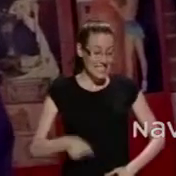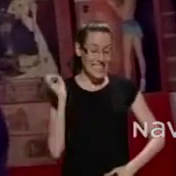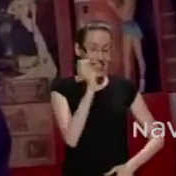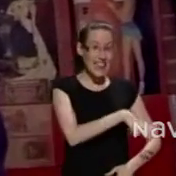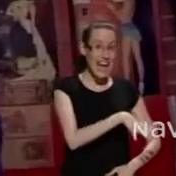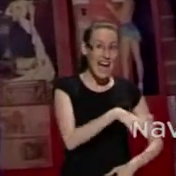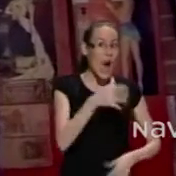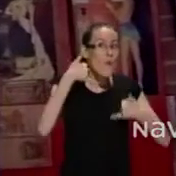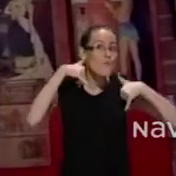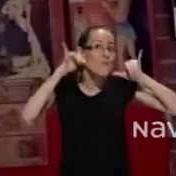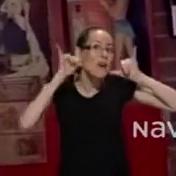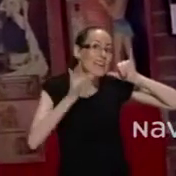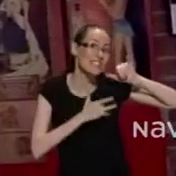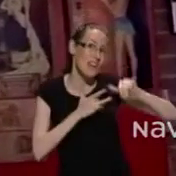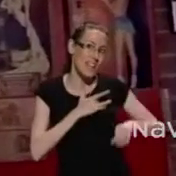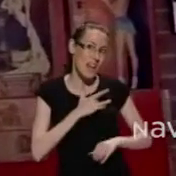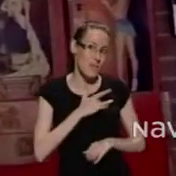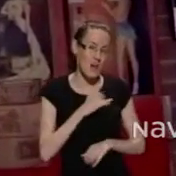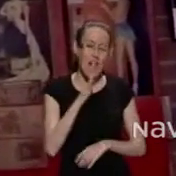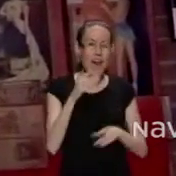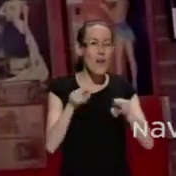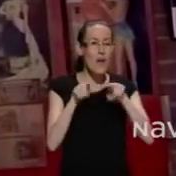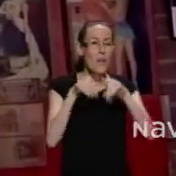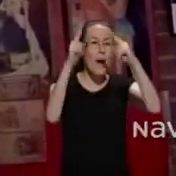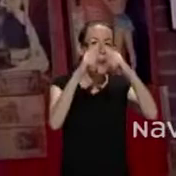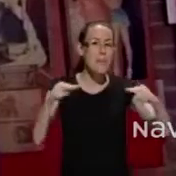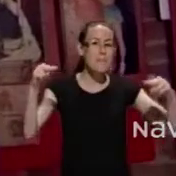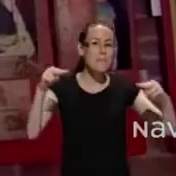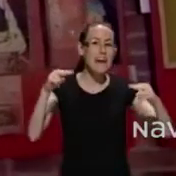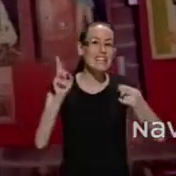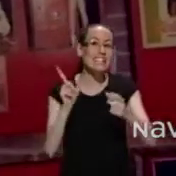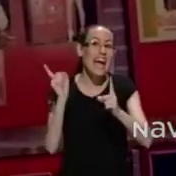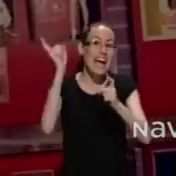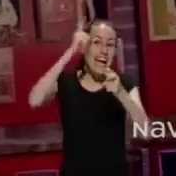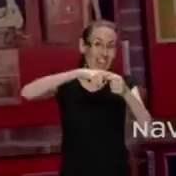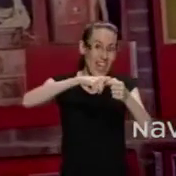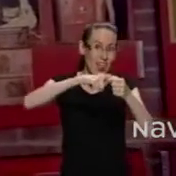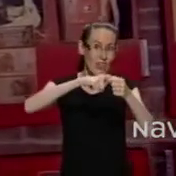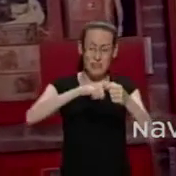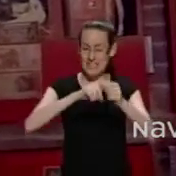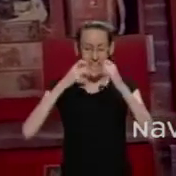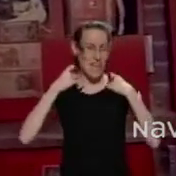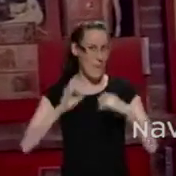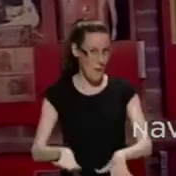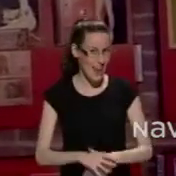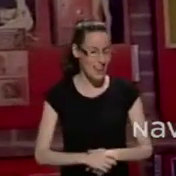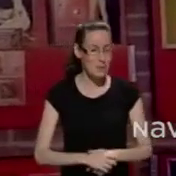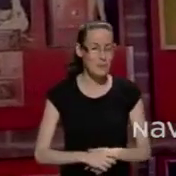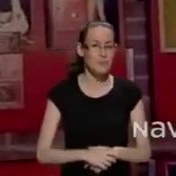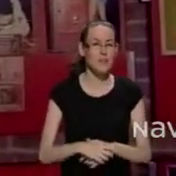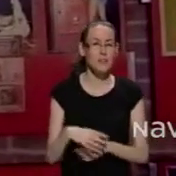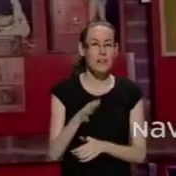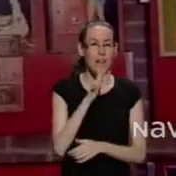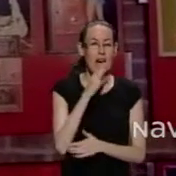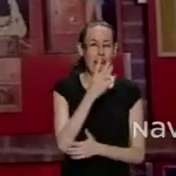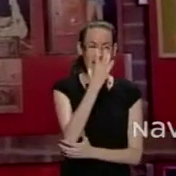convirtiendo en otro fenómeno que parece como lo de los candados del puente de París. Afortunadamente, la gente que para con autocaravanas, que viene a hacer otro tipo de turismo, se